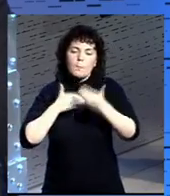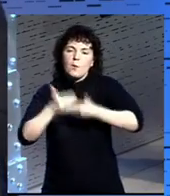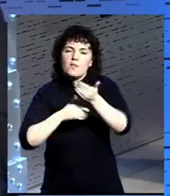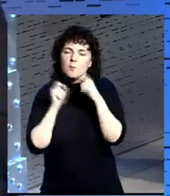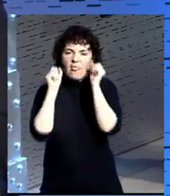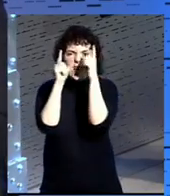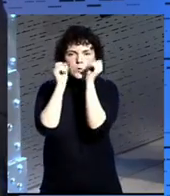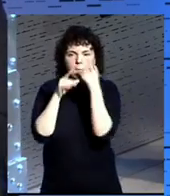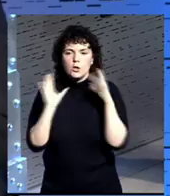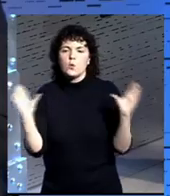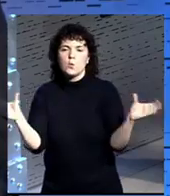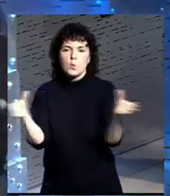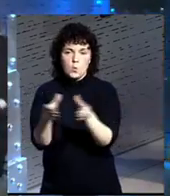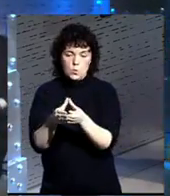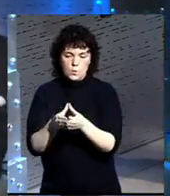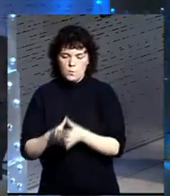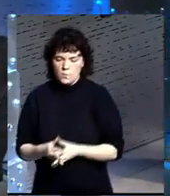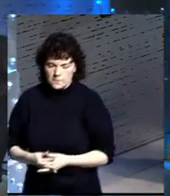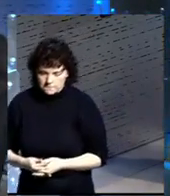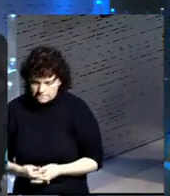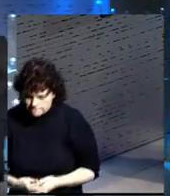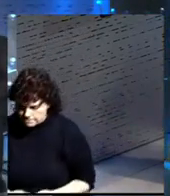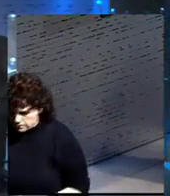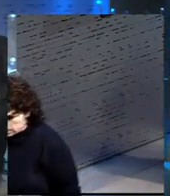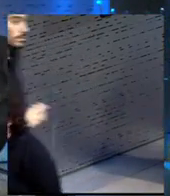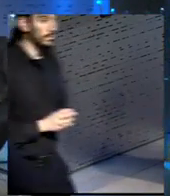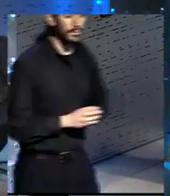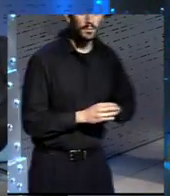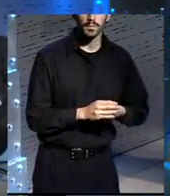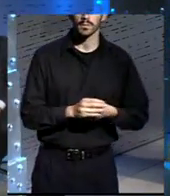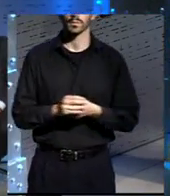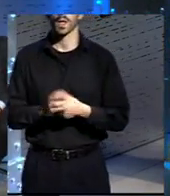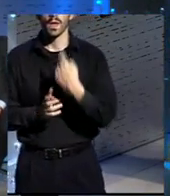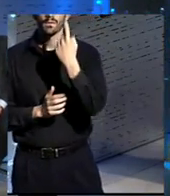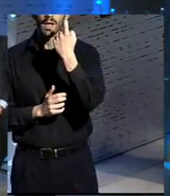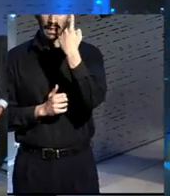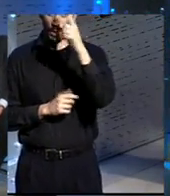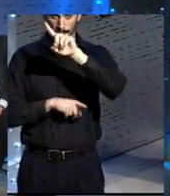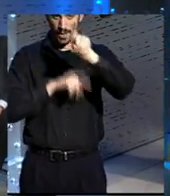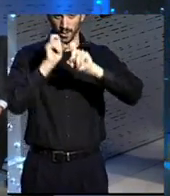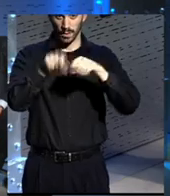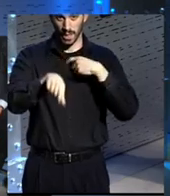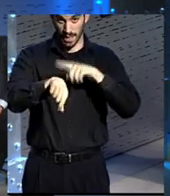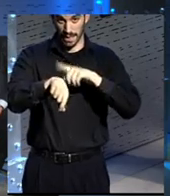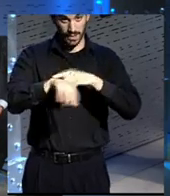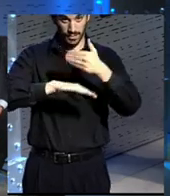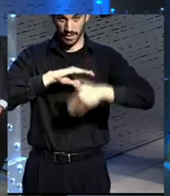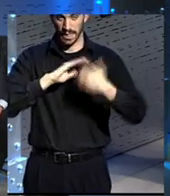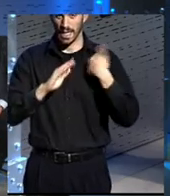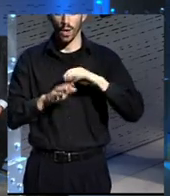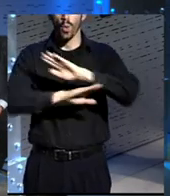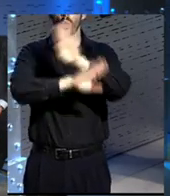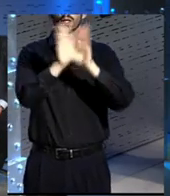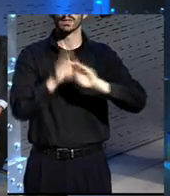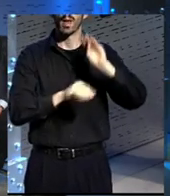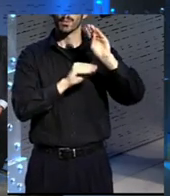que es colectivo. No sé si por aquí arriba quedaba una pregunta más, y si no vamos terminando porque ya estamos en la hora. Solo una última cuestión